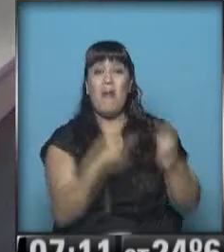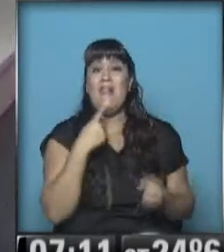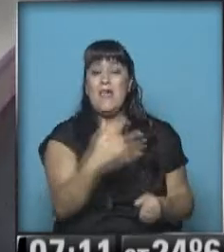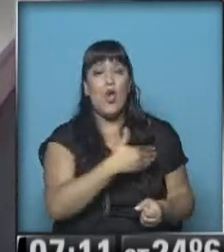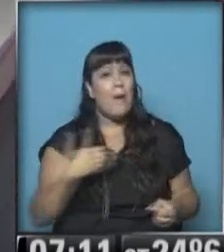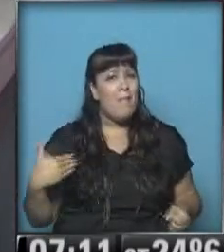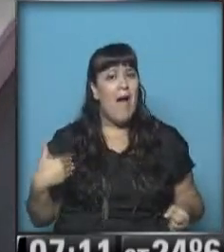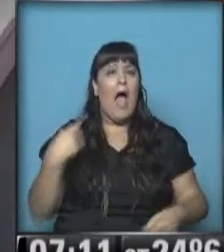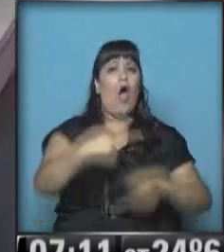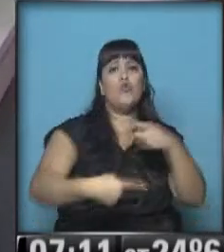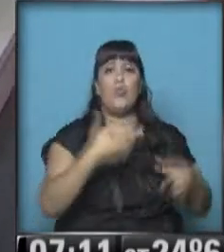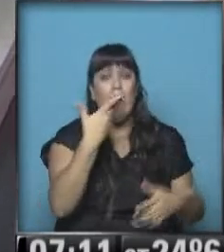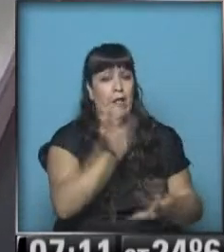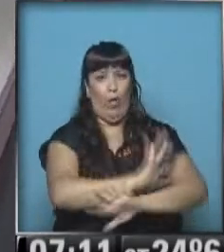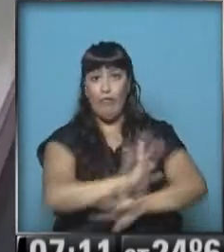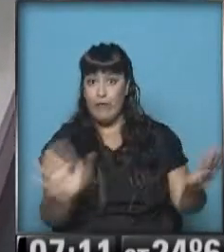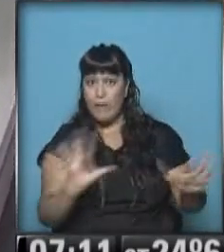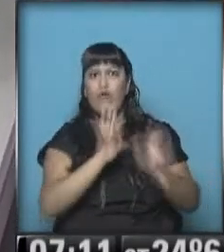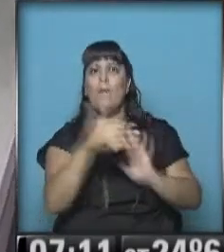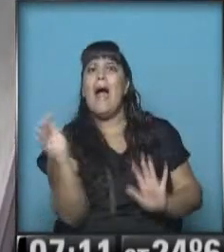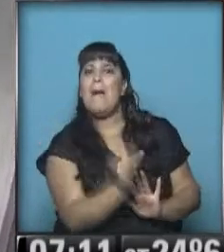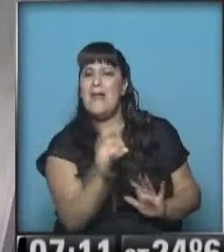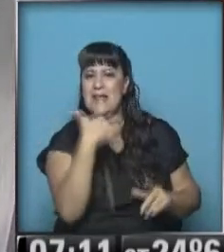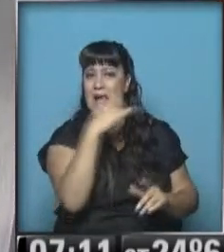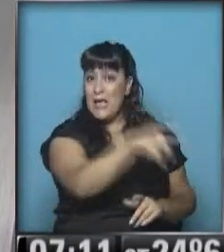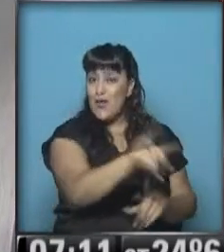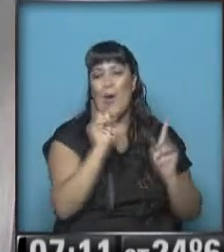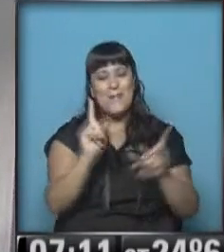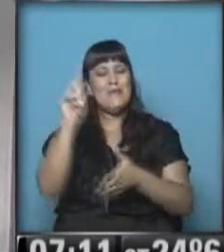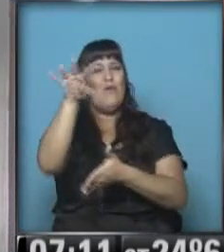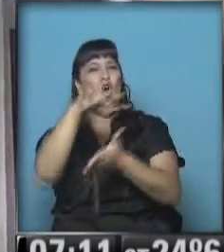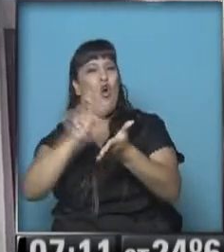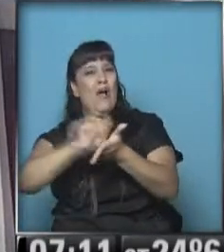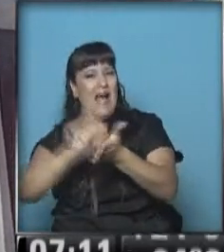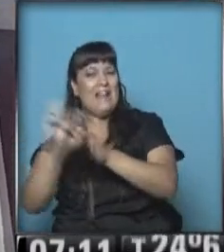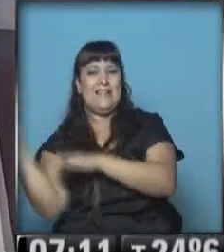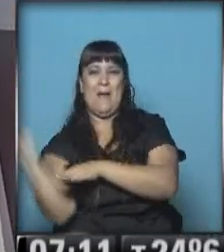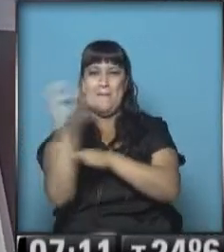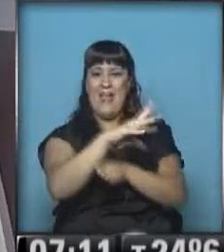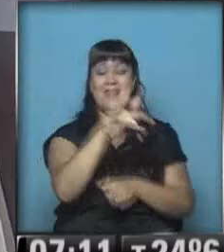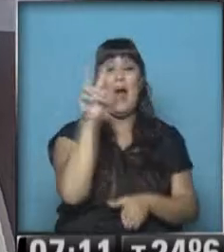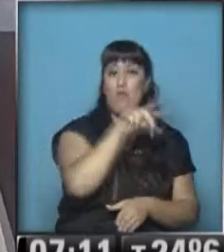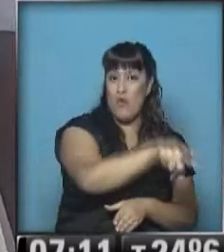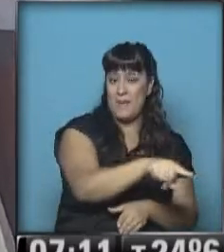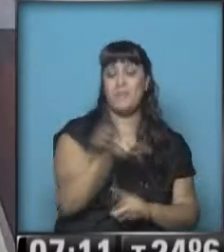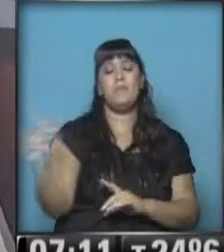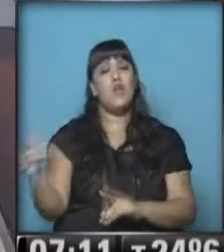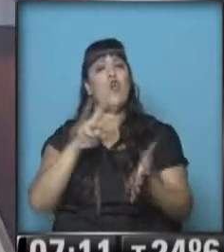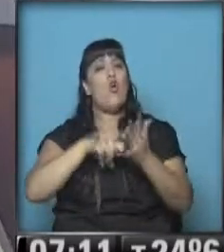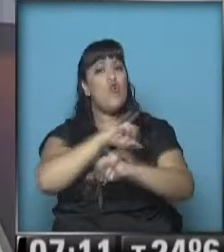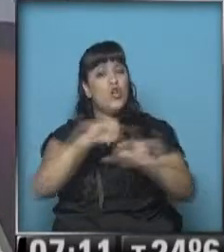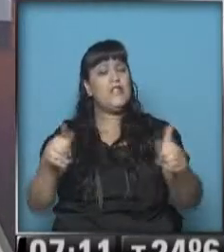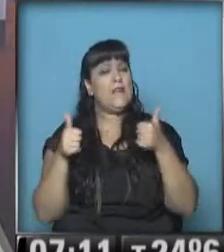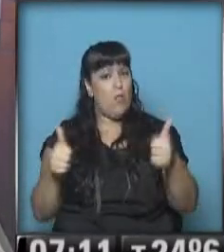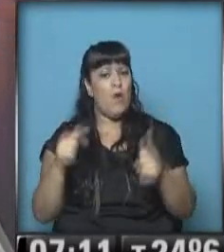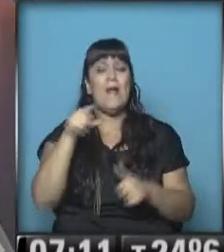no siga hablando. Bueno, acá lo que queríamos compartir con ustedes era la carta del Papa a Liliana. Y hay buenas noticias para Argentina.